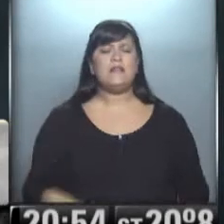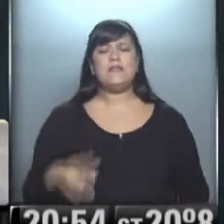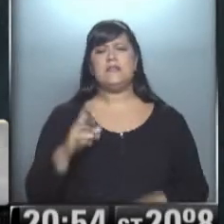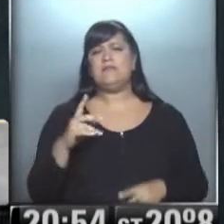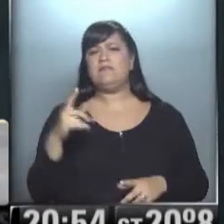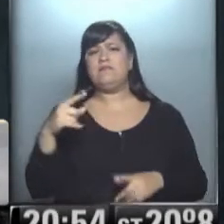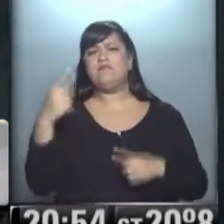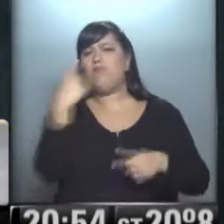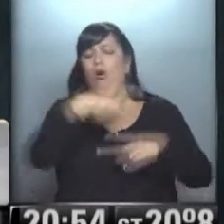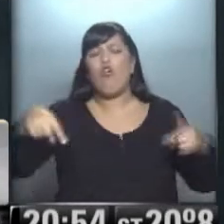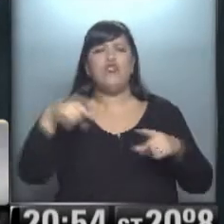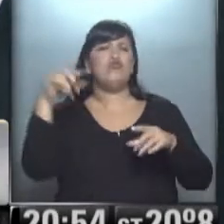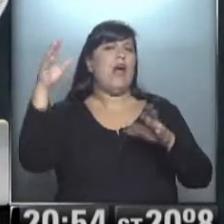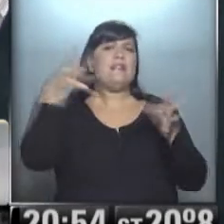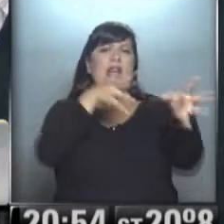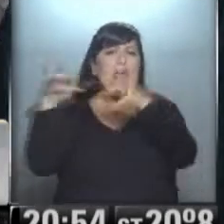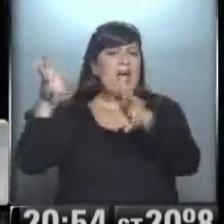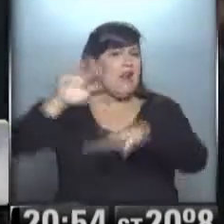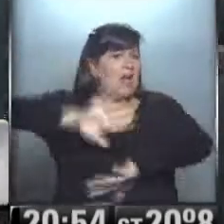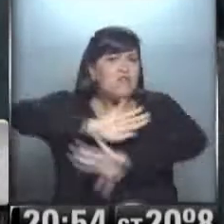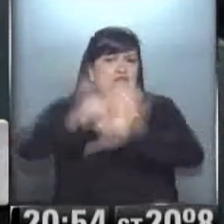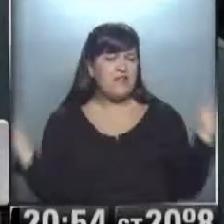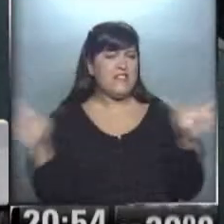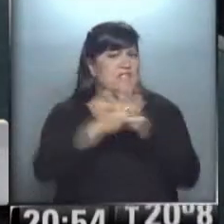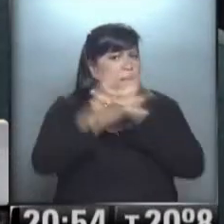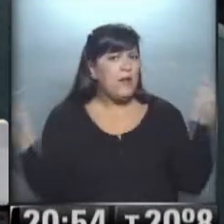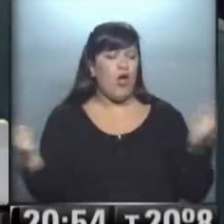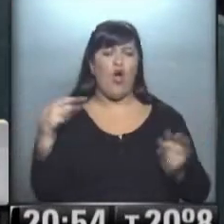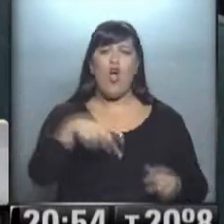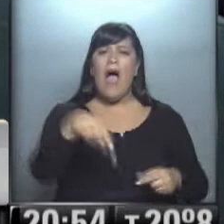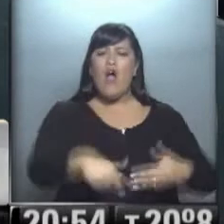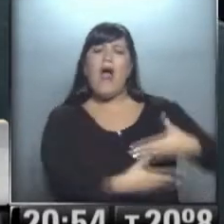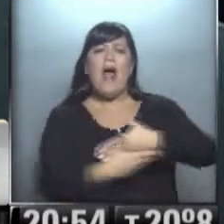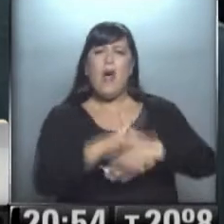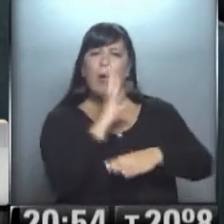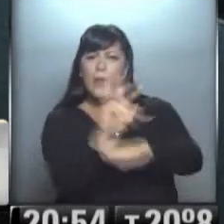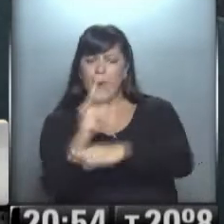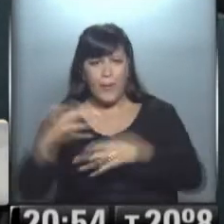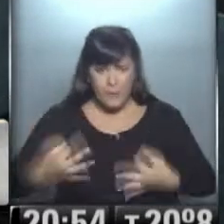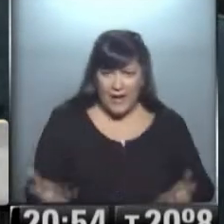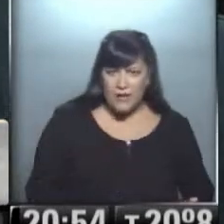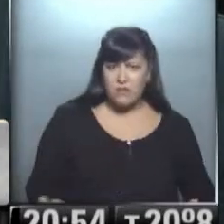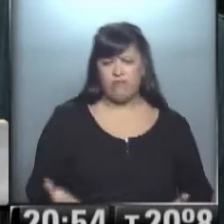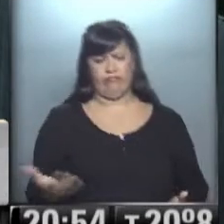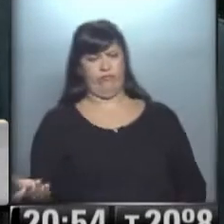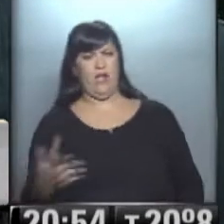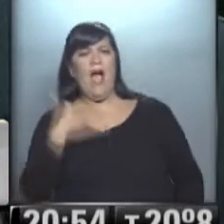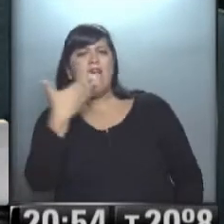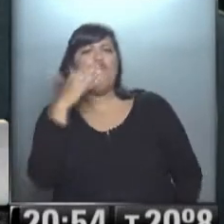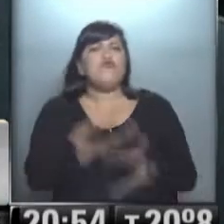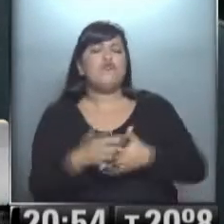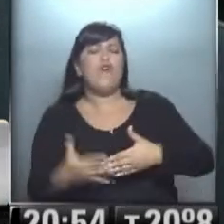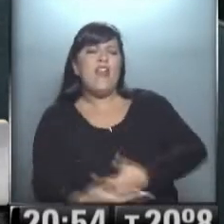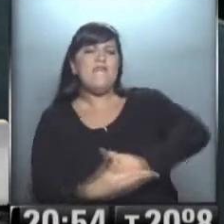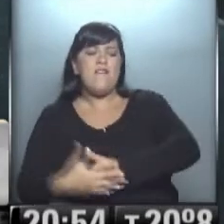delitos cometidos en la guerra. Se acabó, se terminó. El robo de bebés, ¿estuvo bien hecho? Bueno, está hablando de robo de bebés.